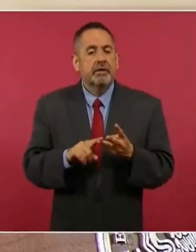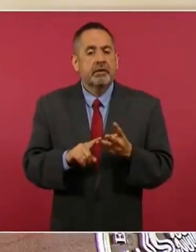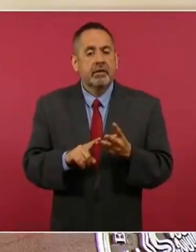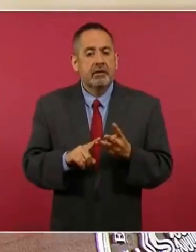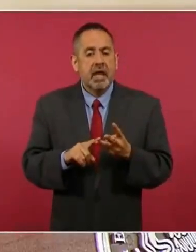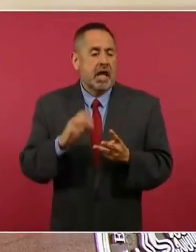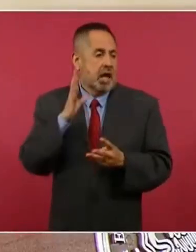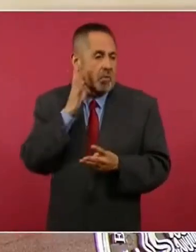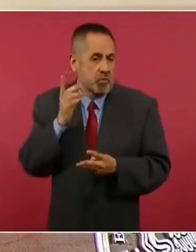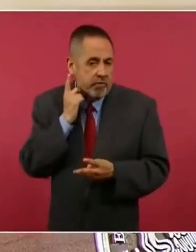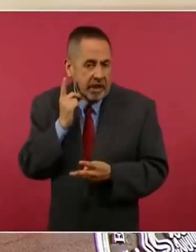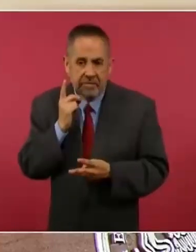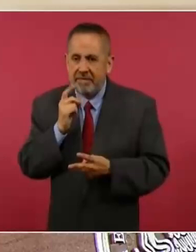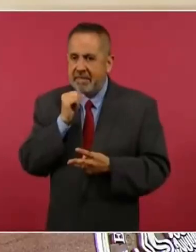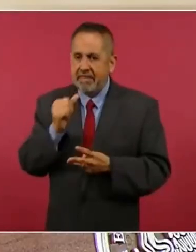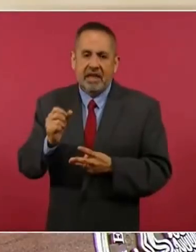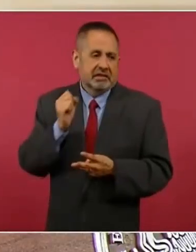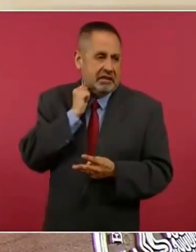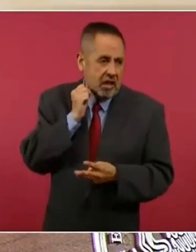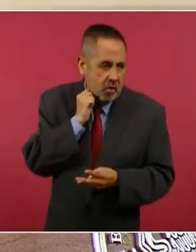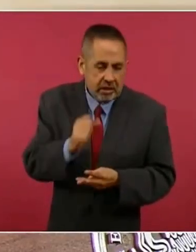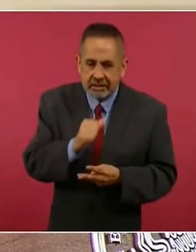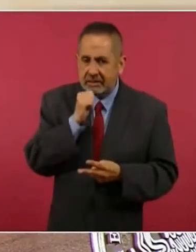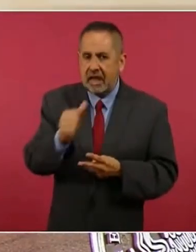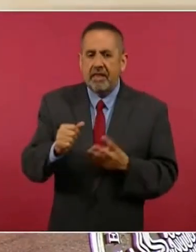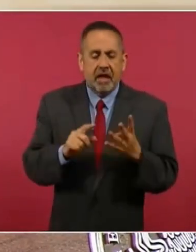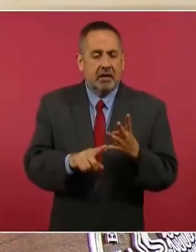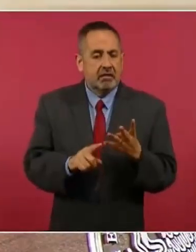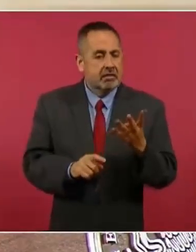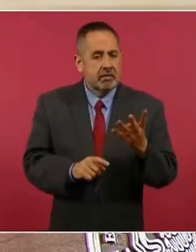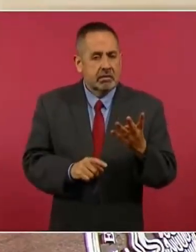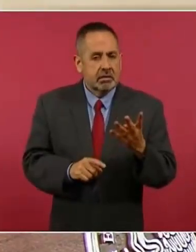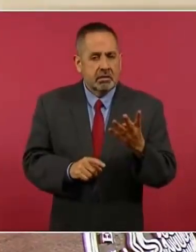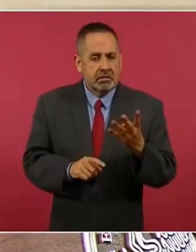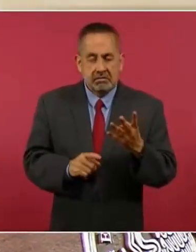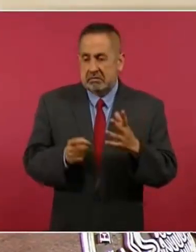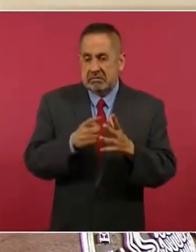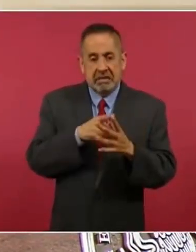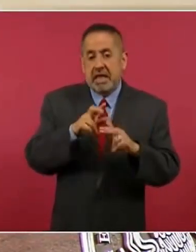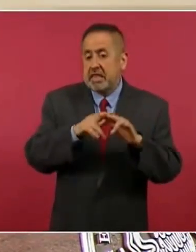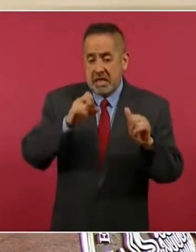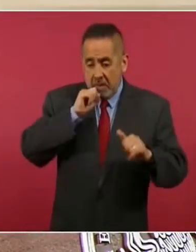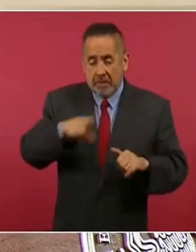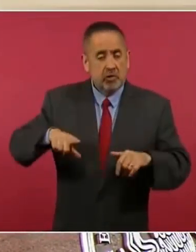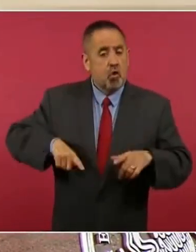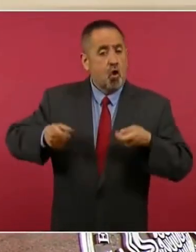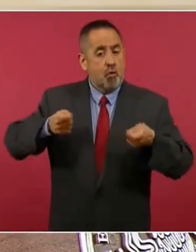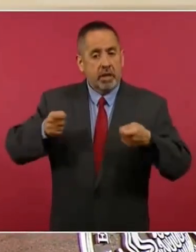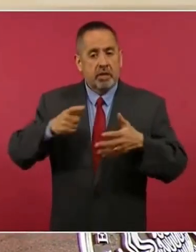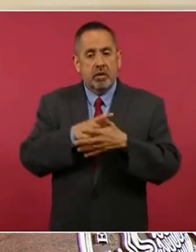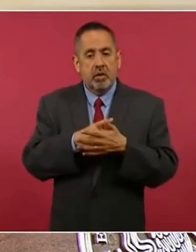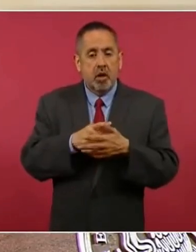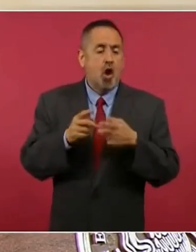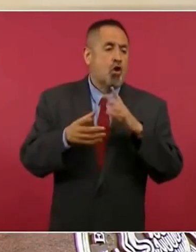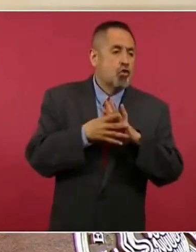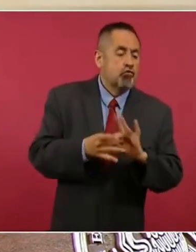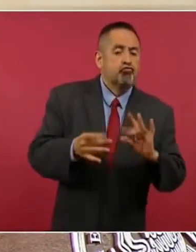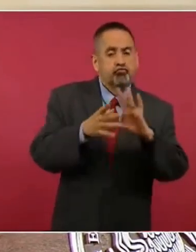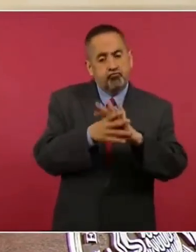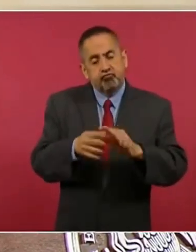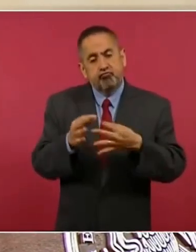ni en la Cámara de Diputados, ni en la Cámara de Senadores, desde luego, ni en el gobierno se